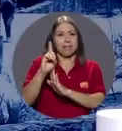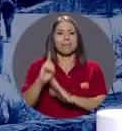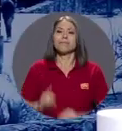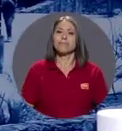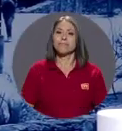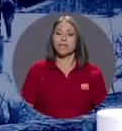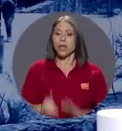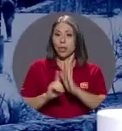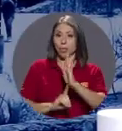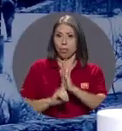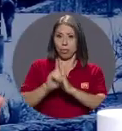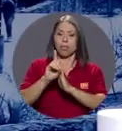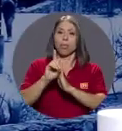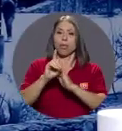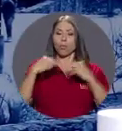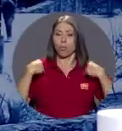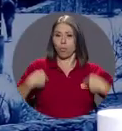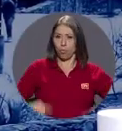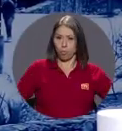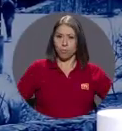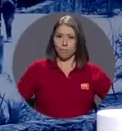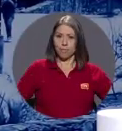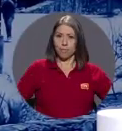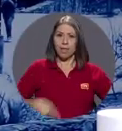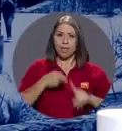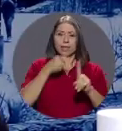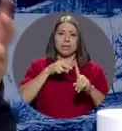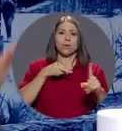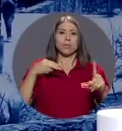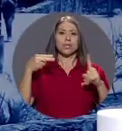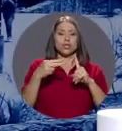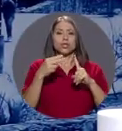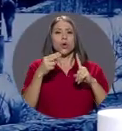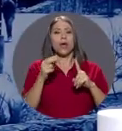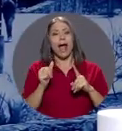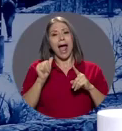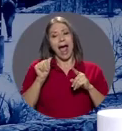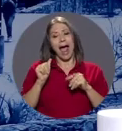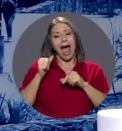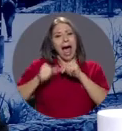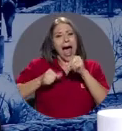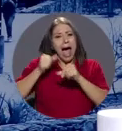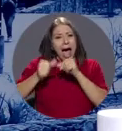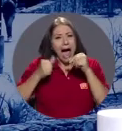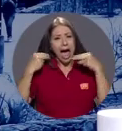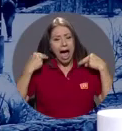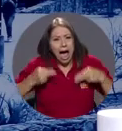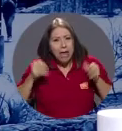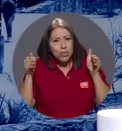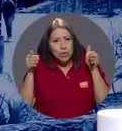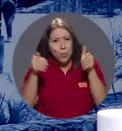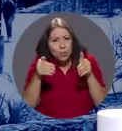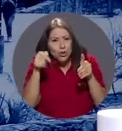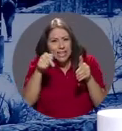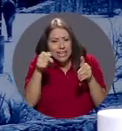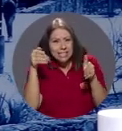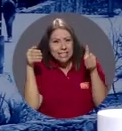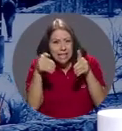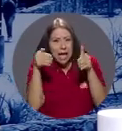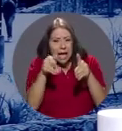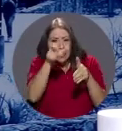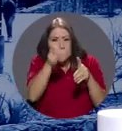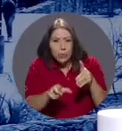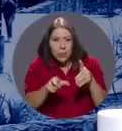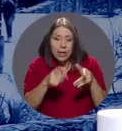desarrollo. El desarrollo humano desde una visión antropocentrista es lo que nos ha generado algunas